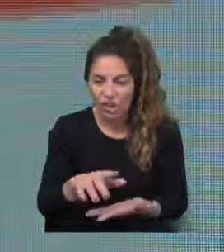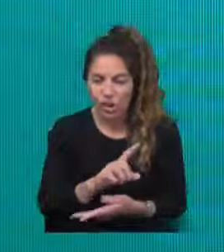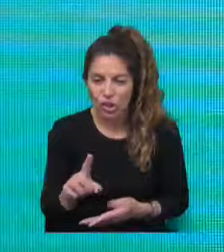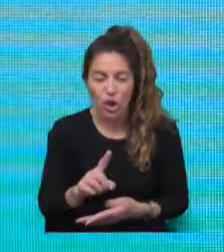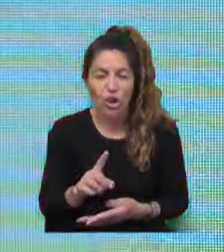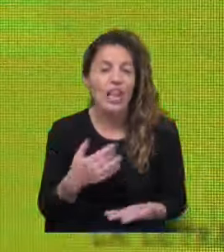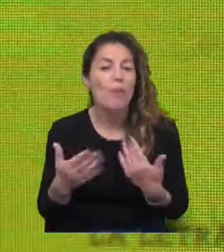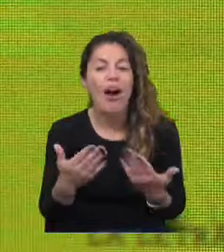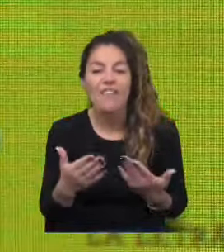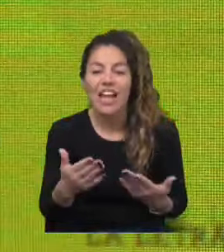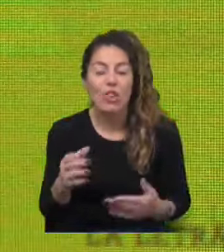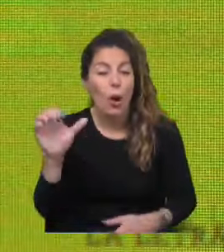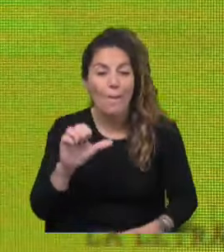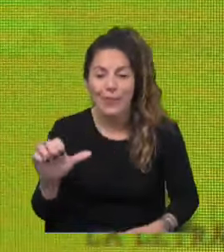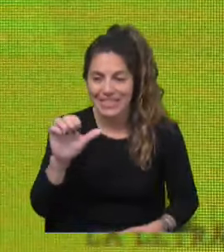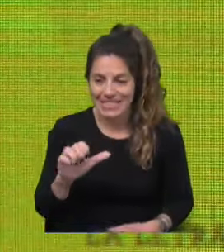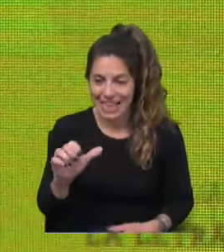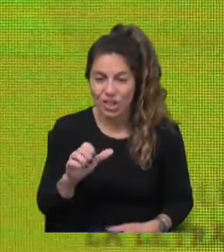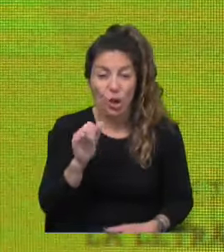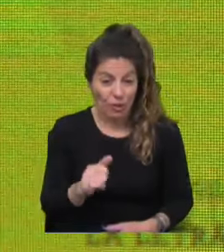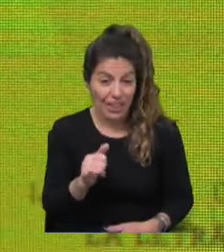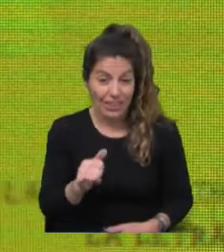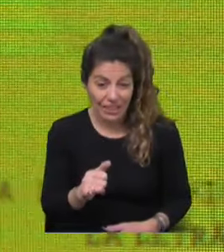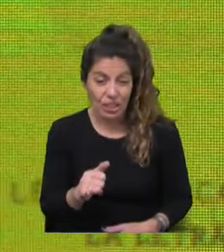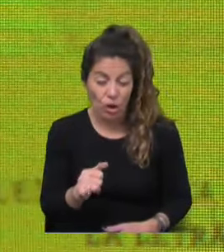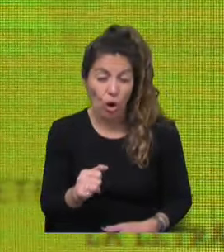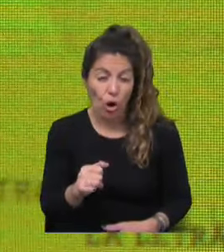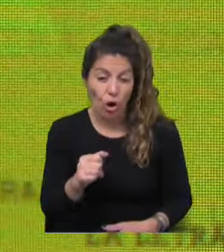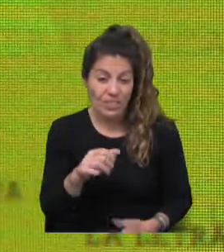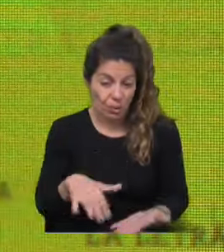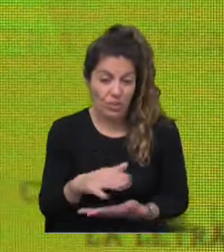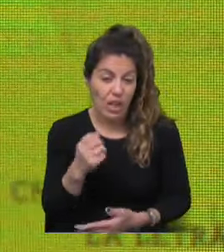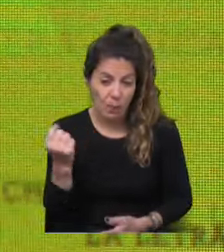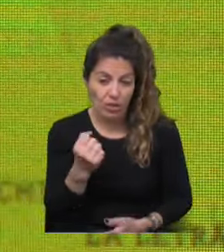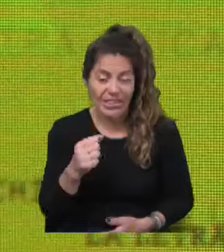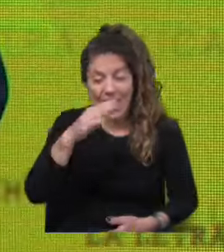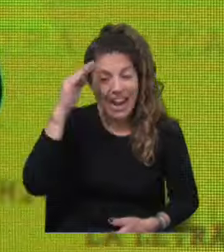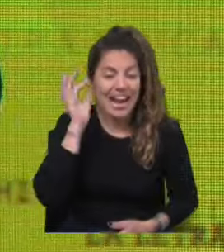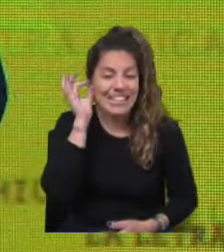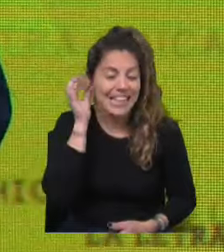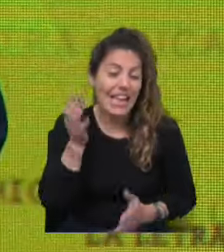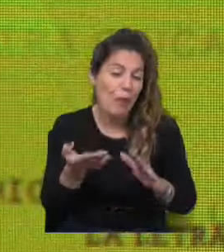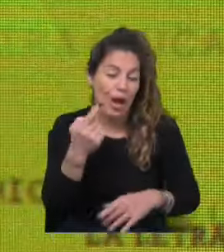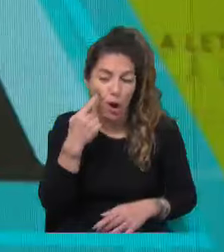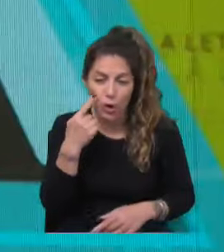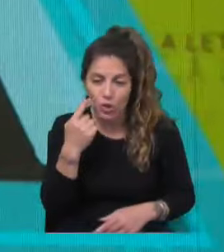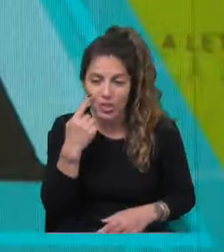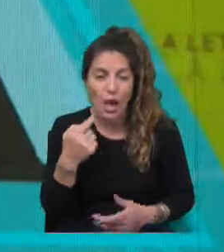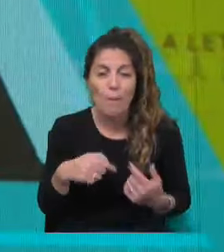Sino que estamos hablando de empresarios. Hemos tenido casos bastante relevantes. Capaz que Marcet es la cara más visible de ese fenómeno,